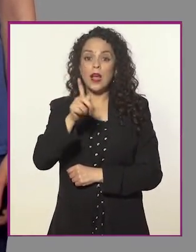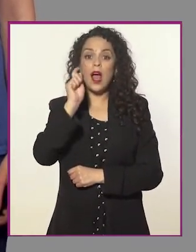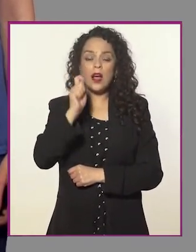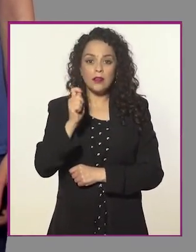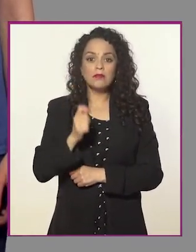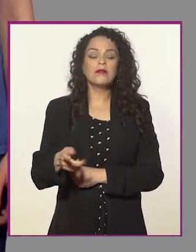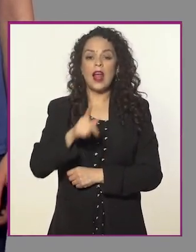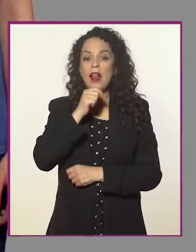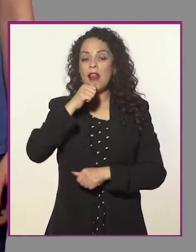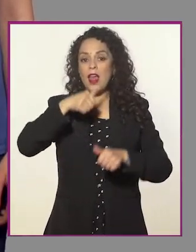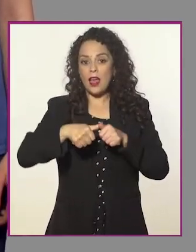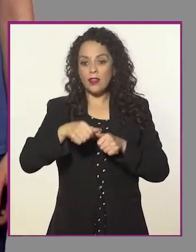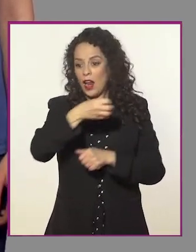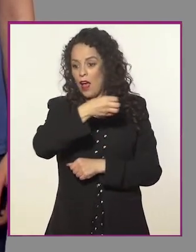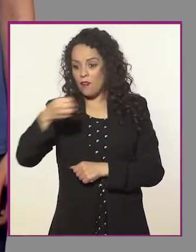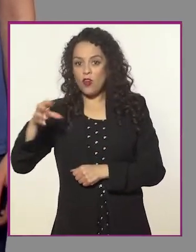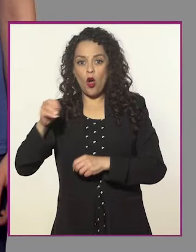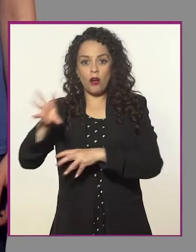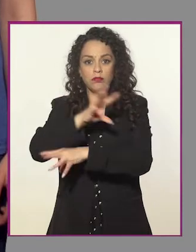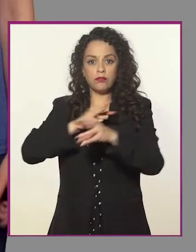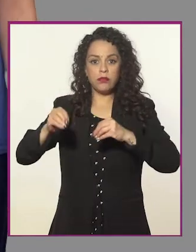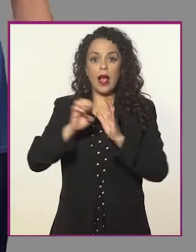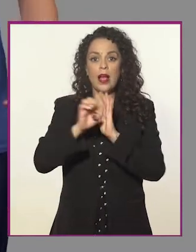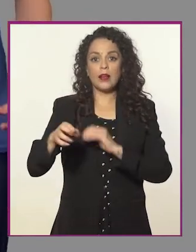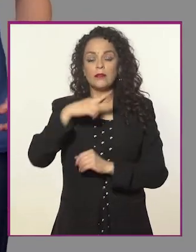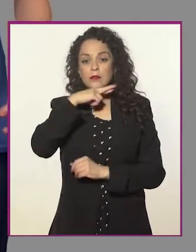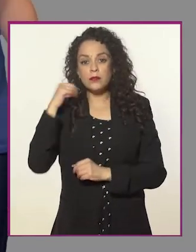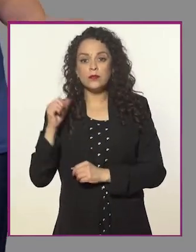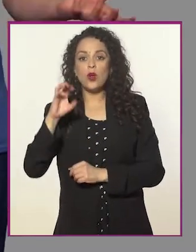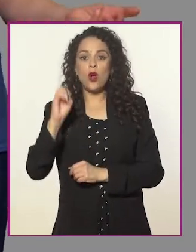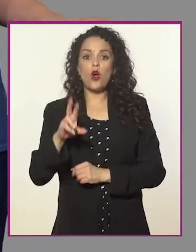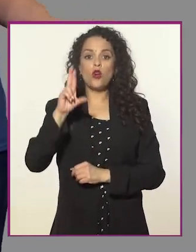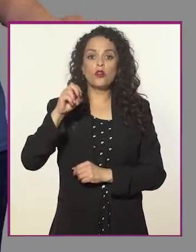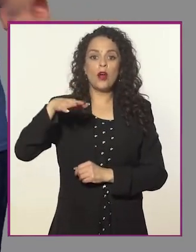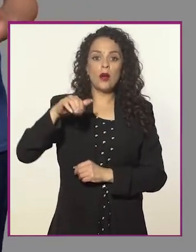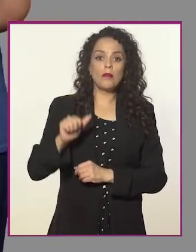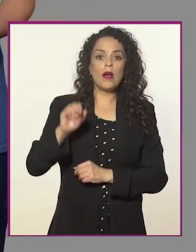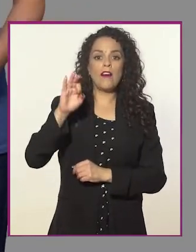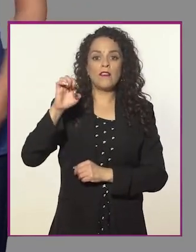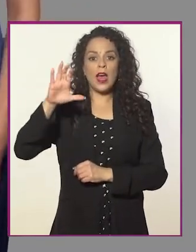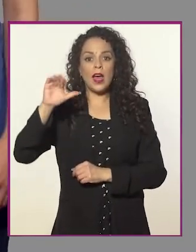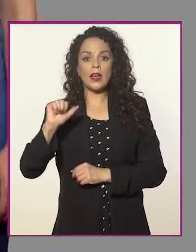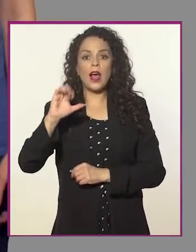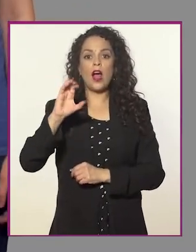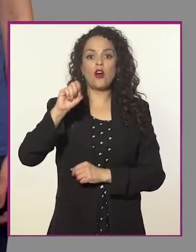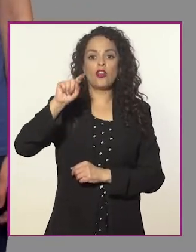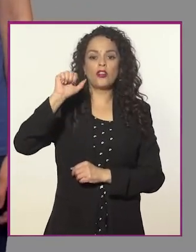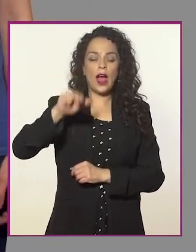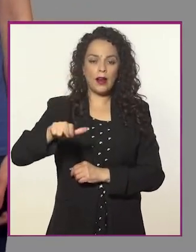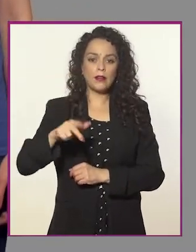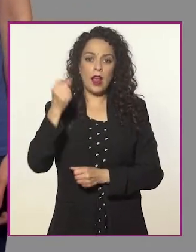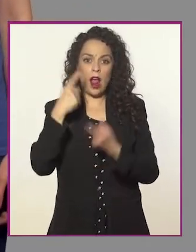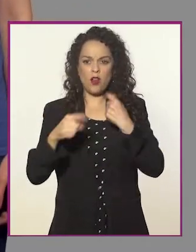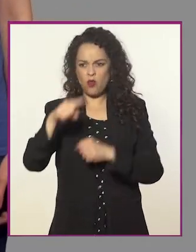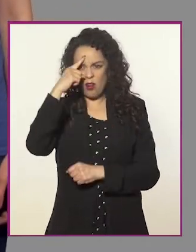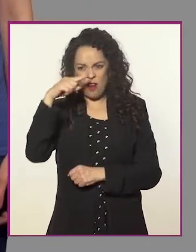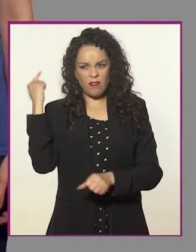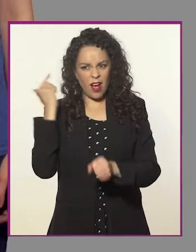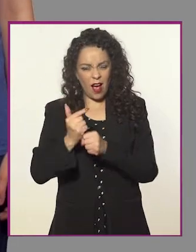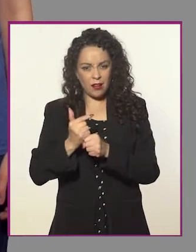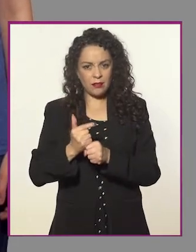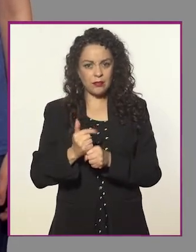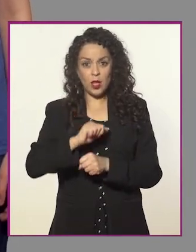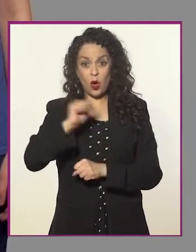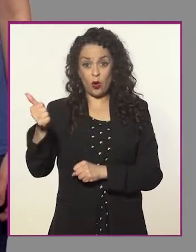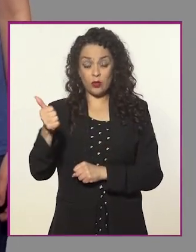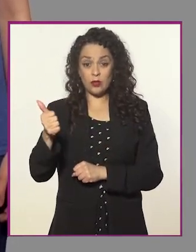de reordenar letras o sílabas, como Roma. O el lunfardo, feca y gotán. Algunos son reconocibles fácilmente y